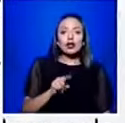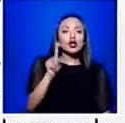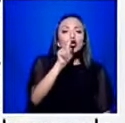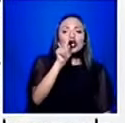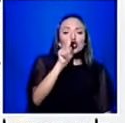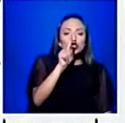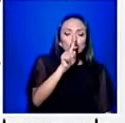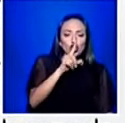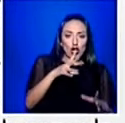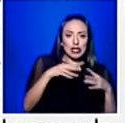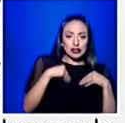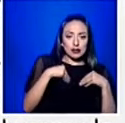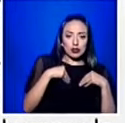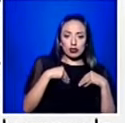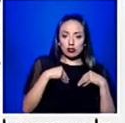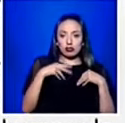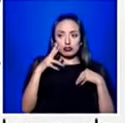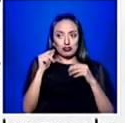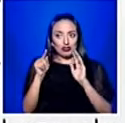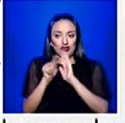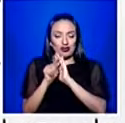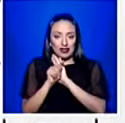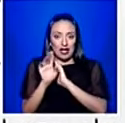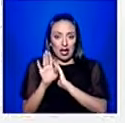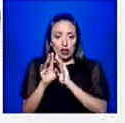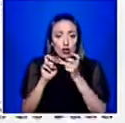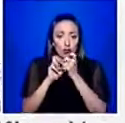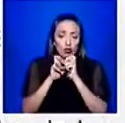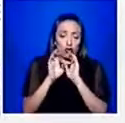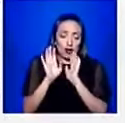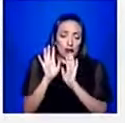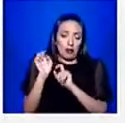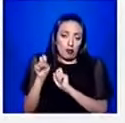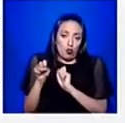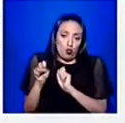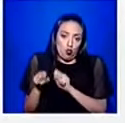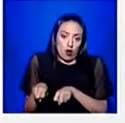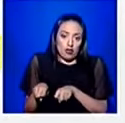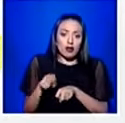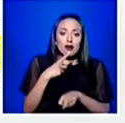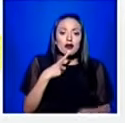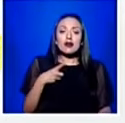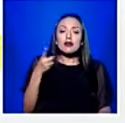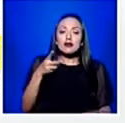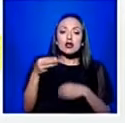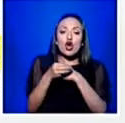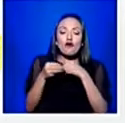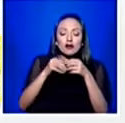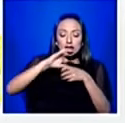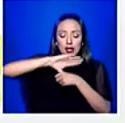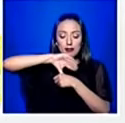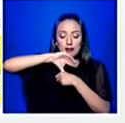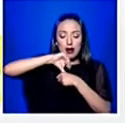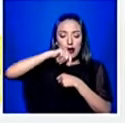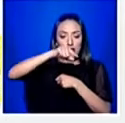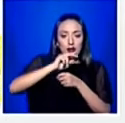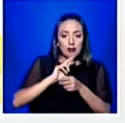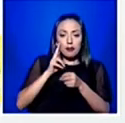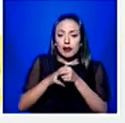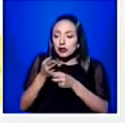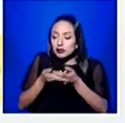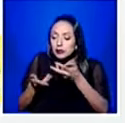tampoco se niega que el problema exista. Cancillería dice estar validando la información y afirma que sus oficinas consulares participan